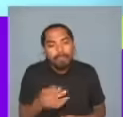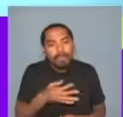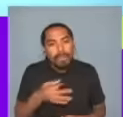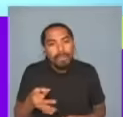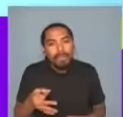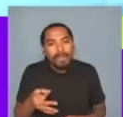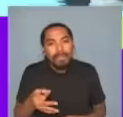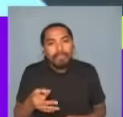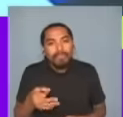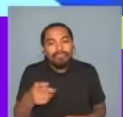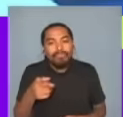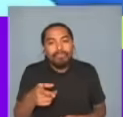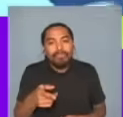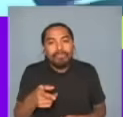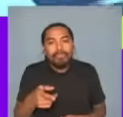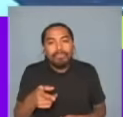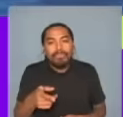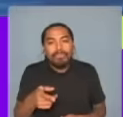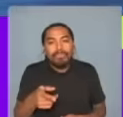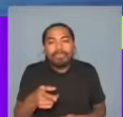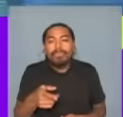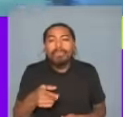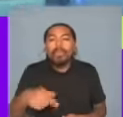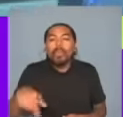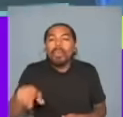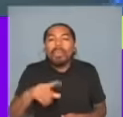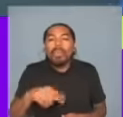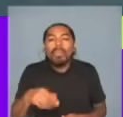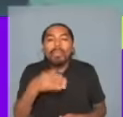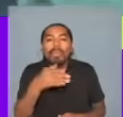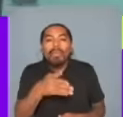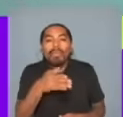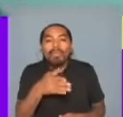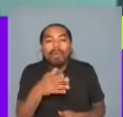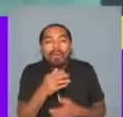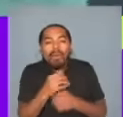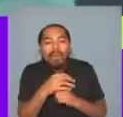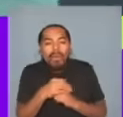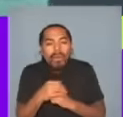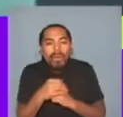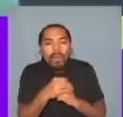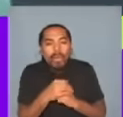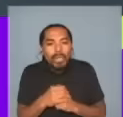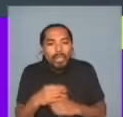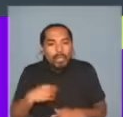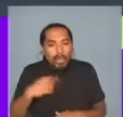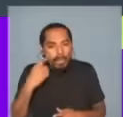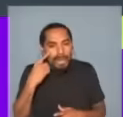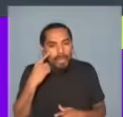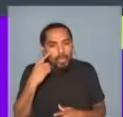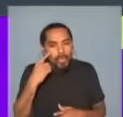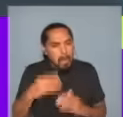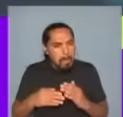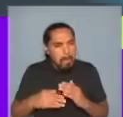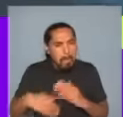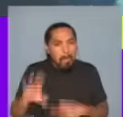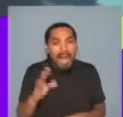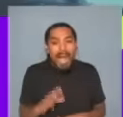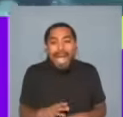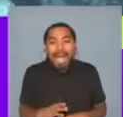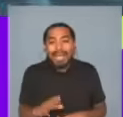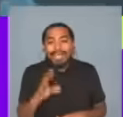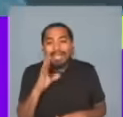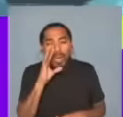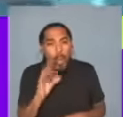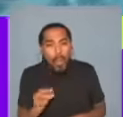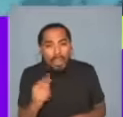la gente, si hoy iba a un velorio, yo no calculo menos de 50, 100 mil personas por lo que lo querían.